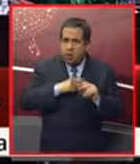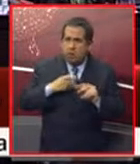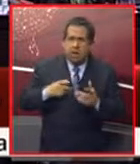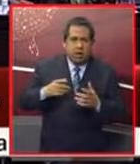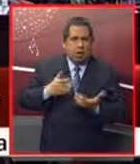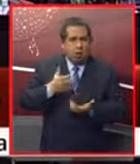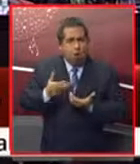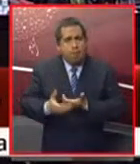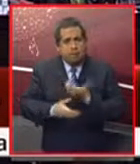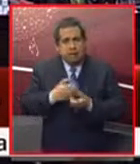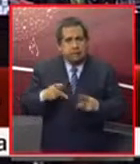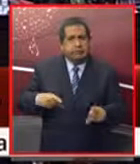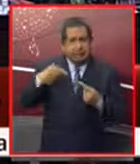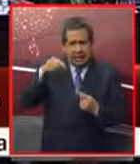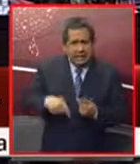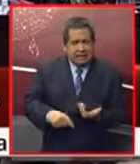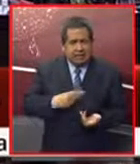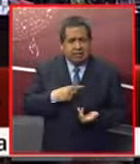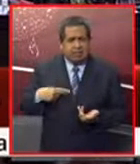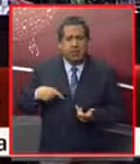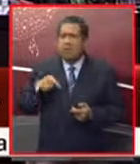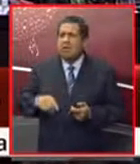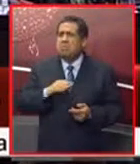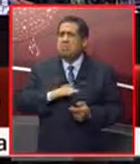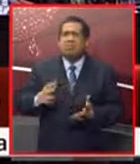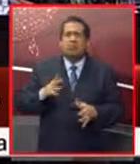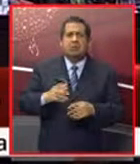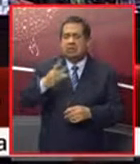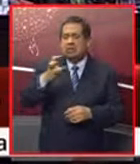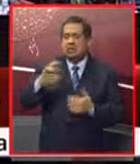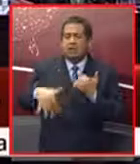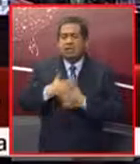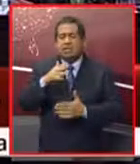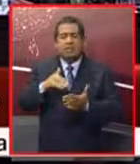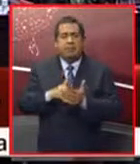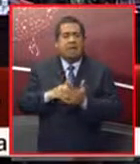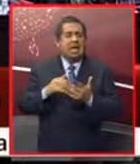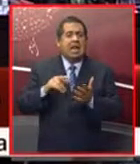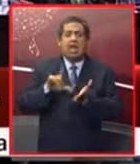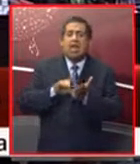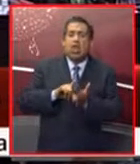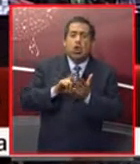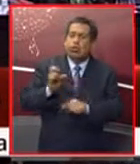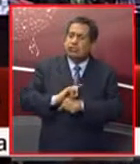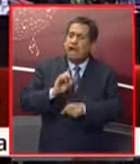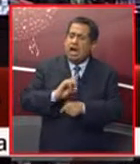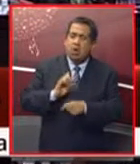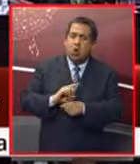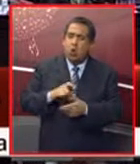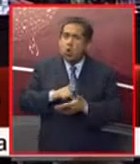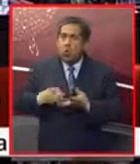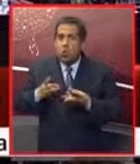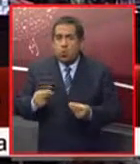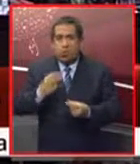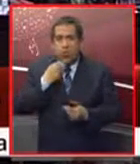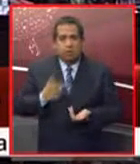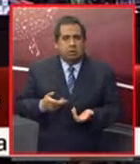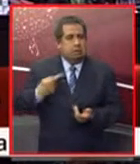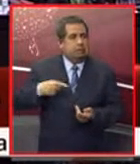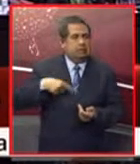comercializar y se estiman en alrededor de 315,000 litros diarios, lo que lleva al